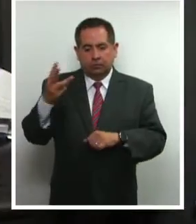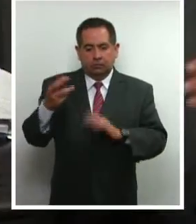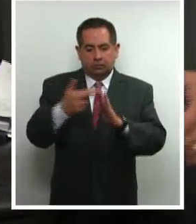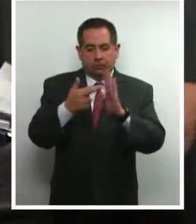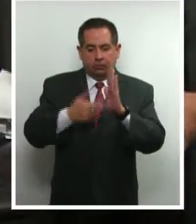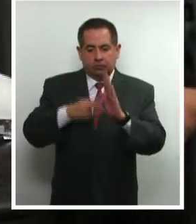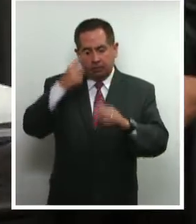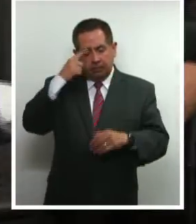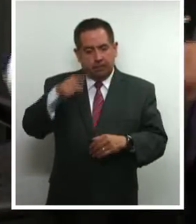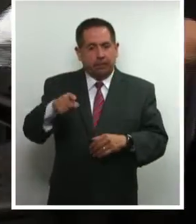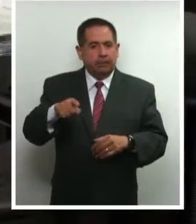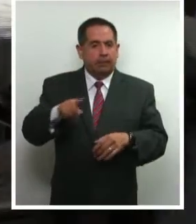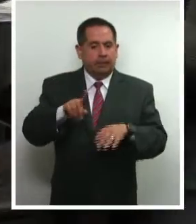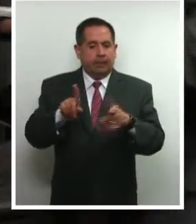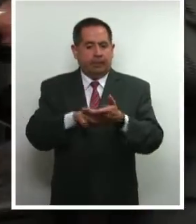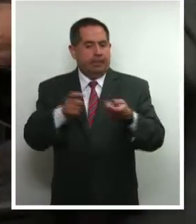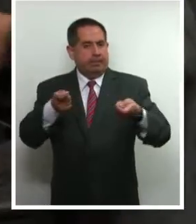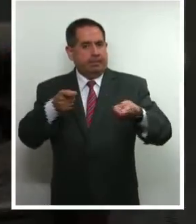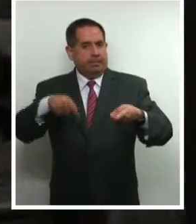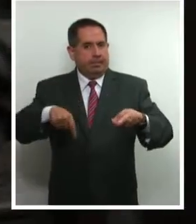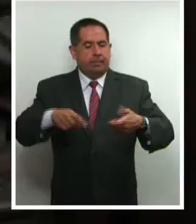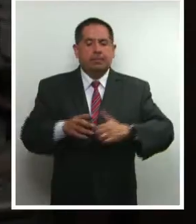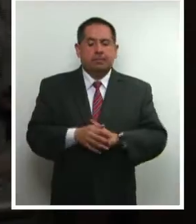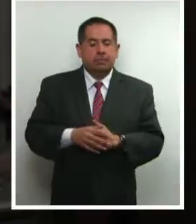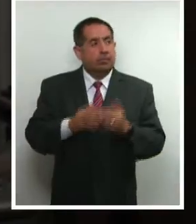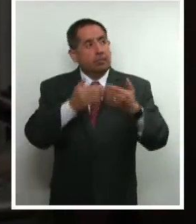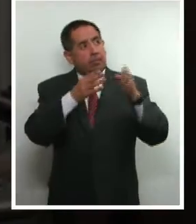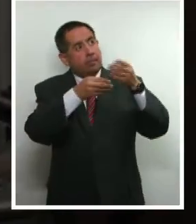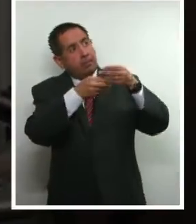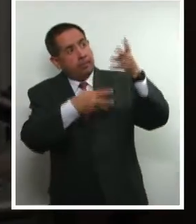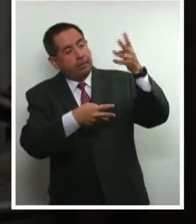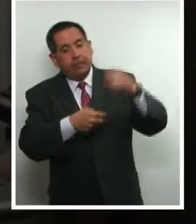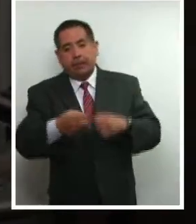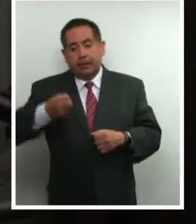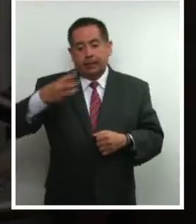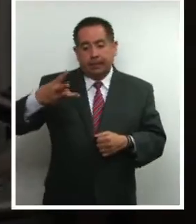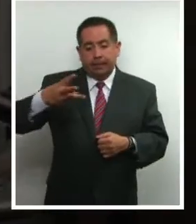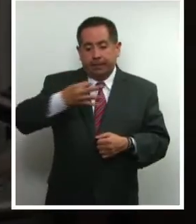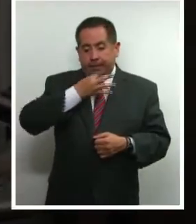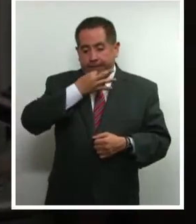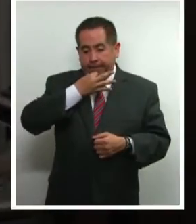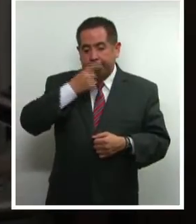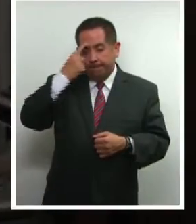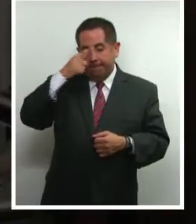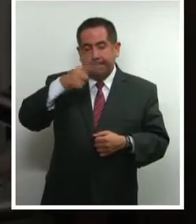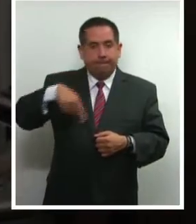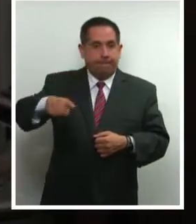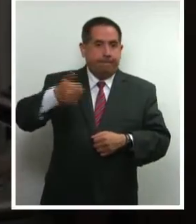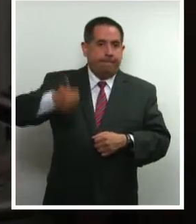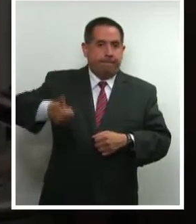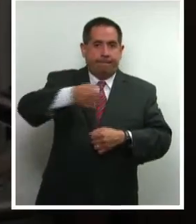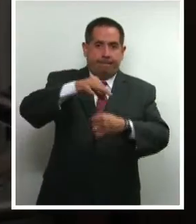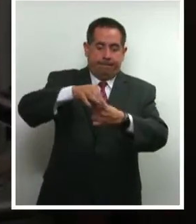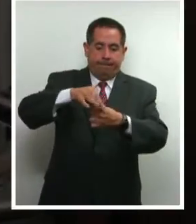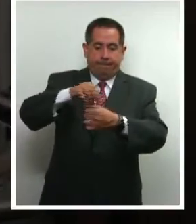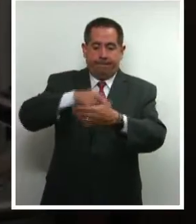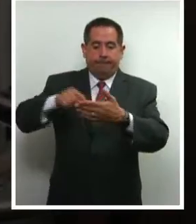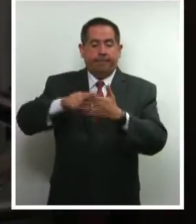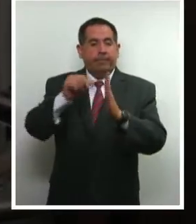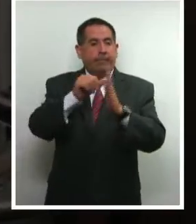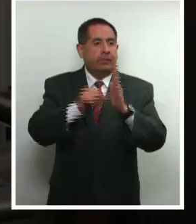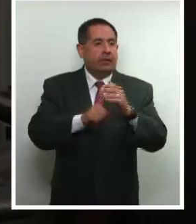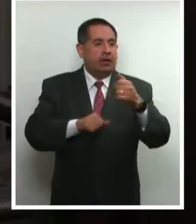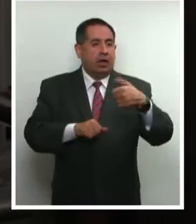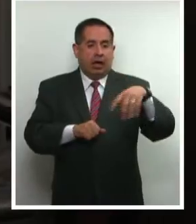el gobierno interior. Ábrase el sistema electrónico por 3 minutos para proceder a la votación del artículo